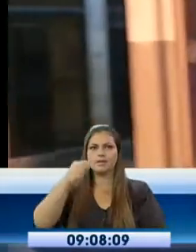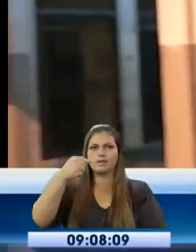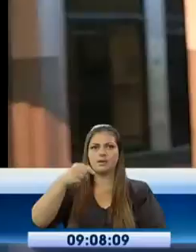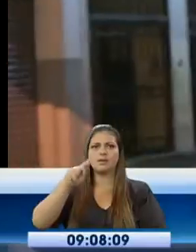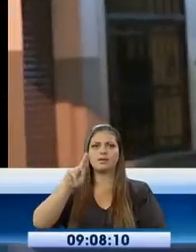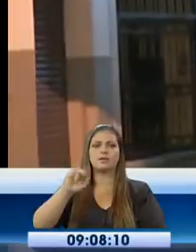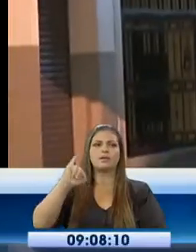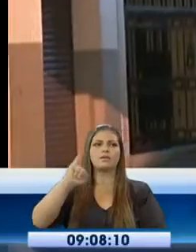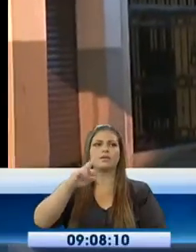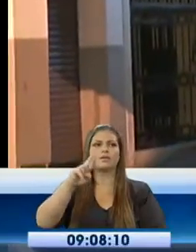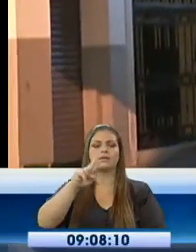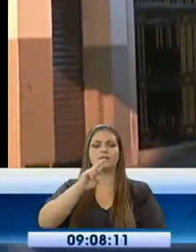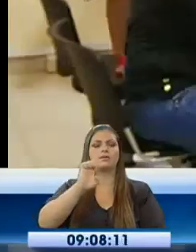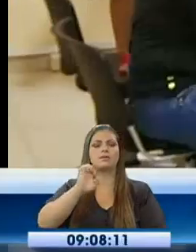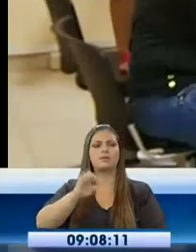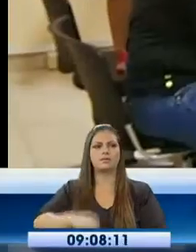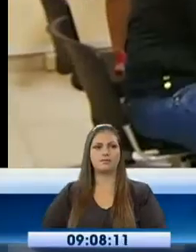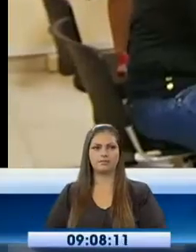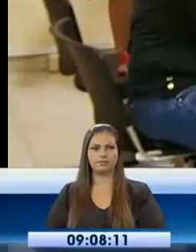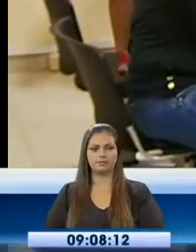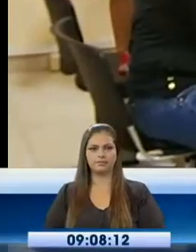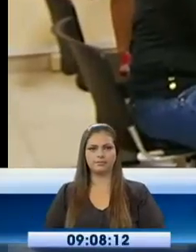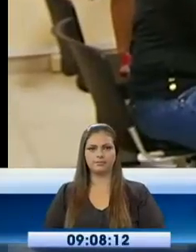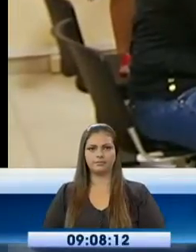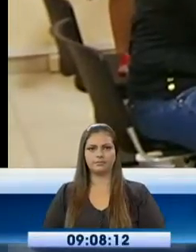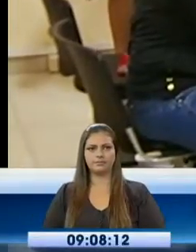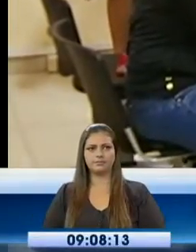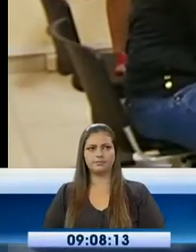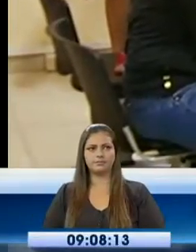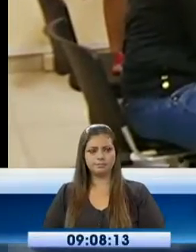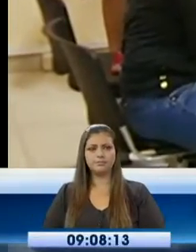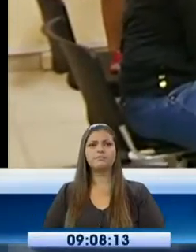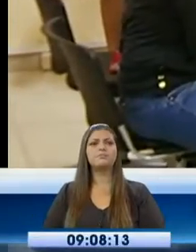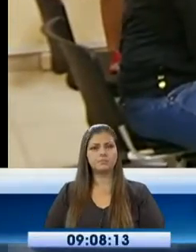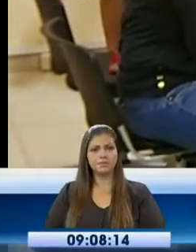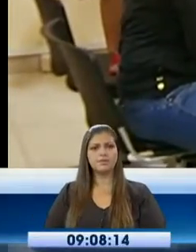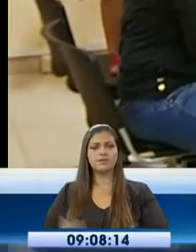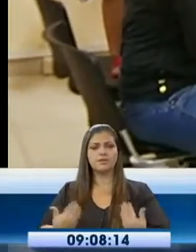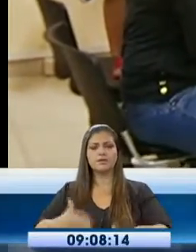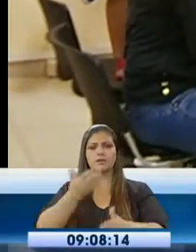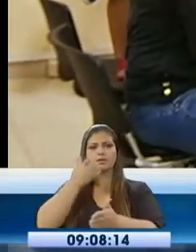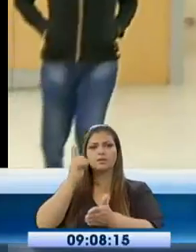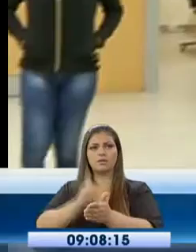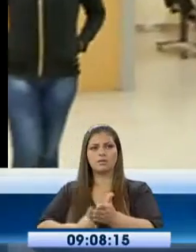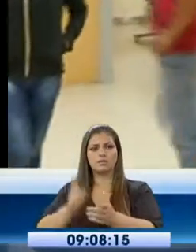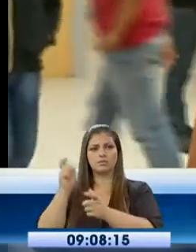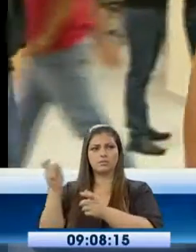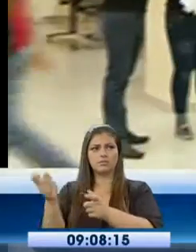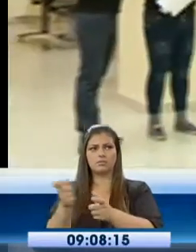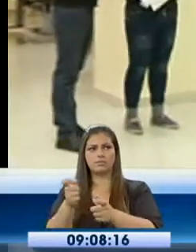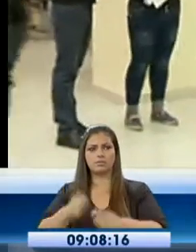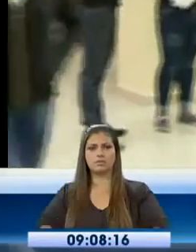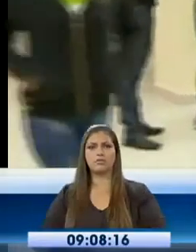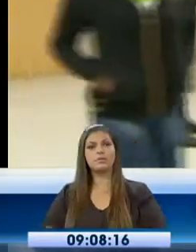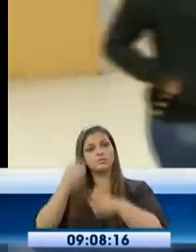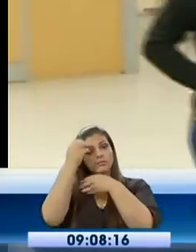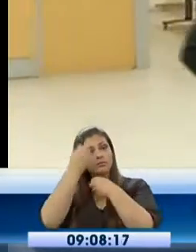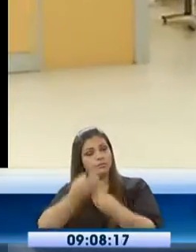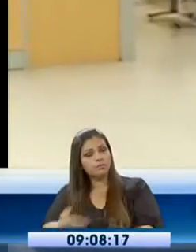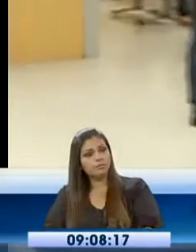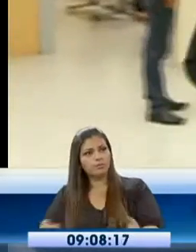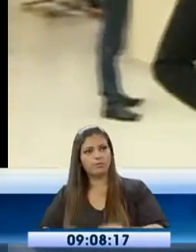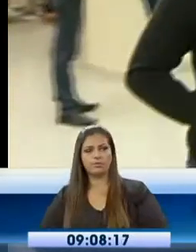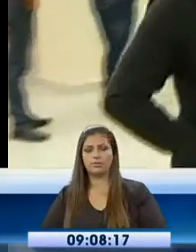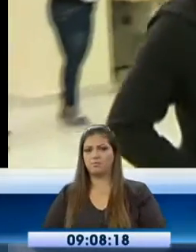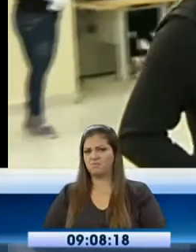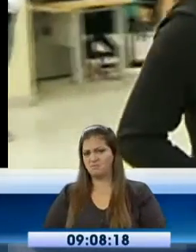Rocafuerte, en el sector de Zona Rosa. Los perjudicados denunciaron el robo en la fiscalía e indicaron que no descartan